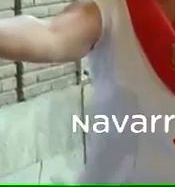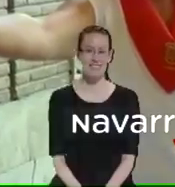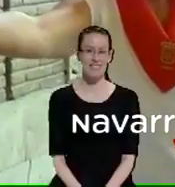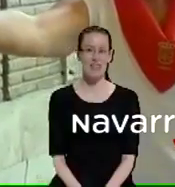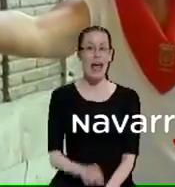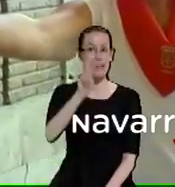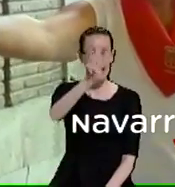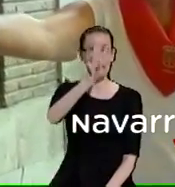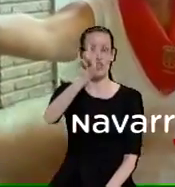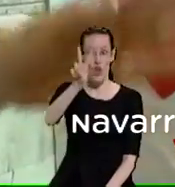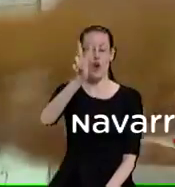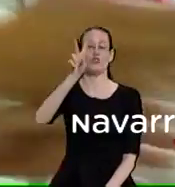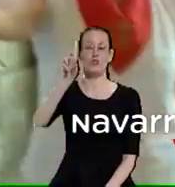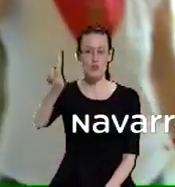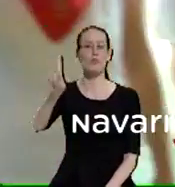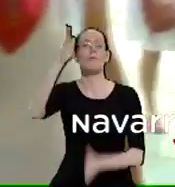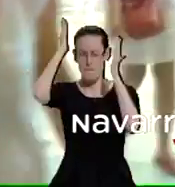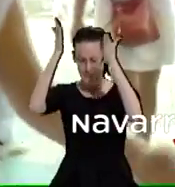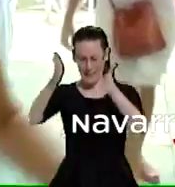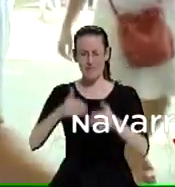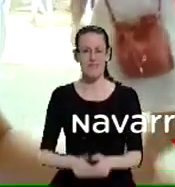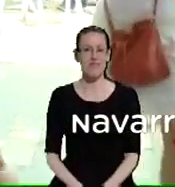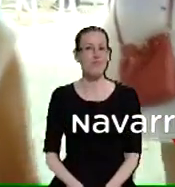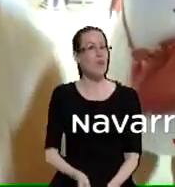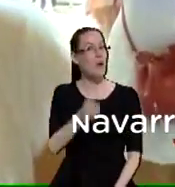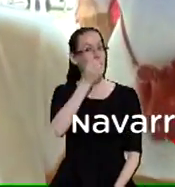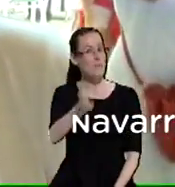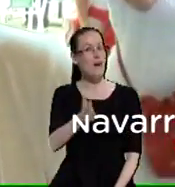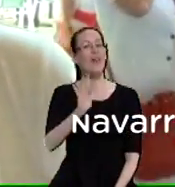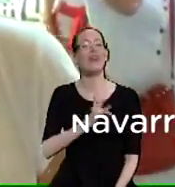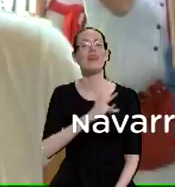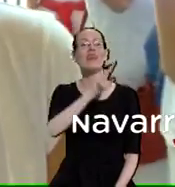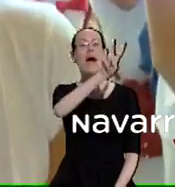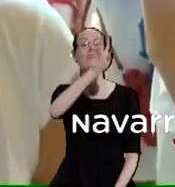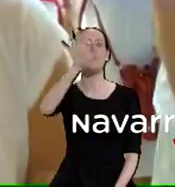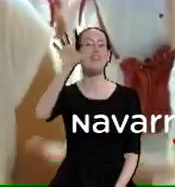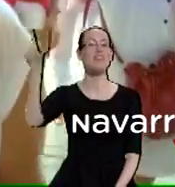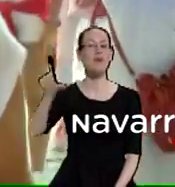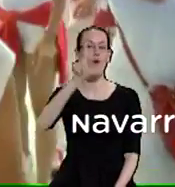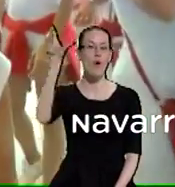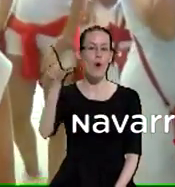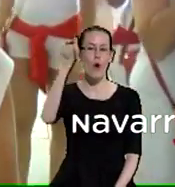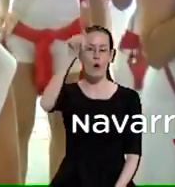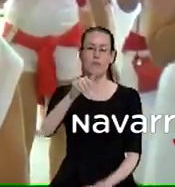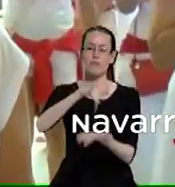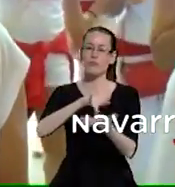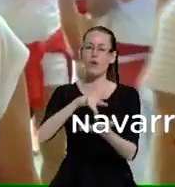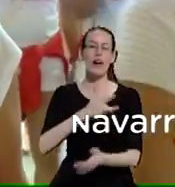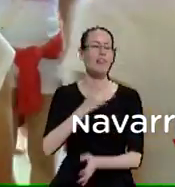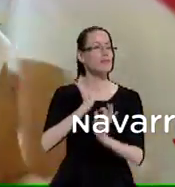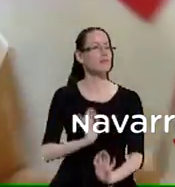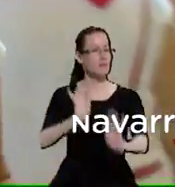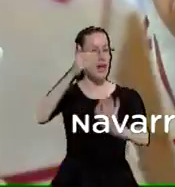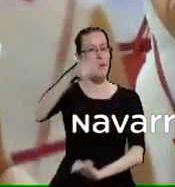3, 2, 1, acción. Bueno, pues el 25 de julio es uno de los días festivos más importantes y donde